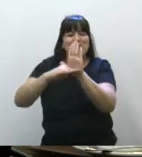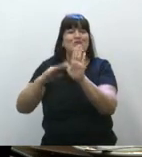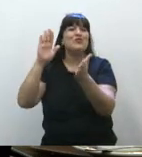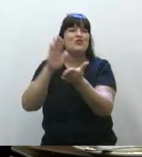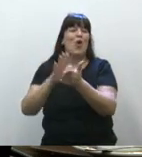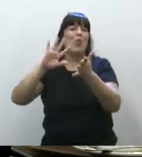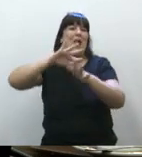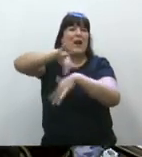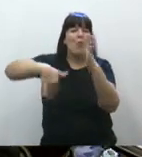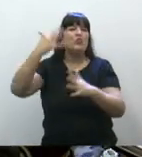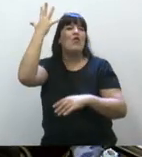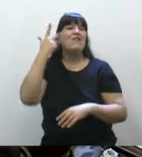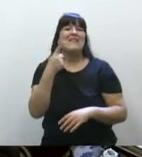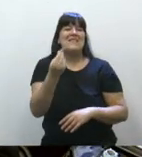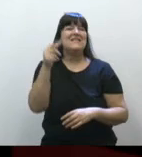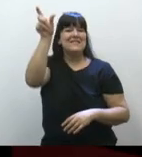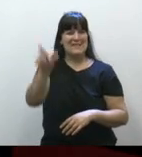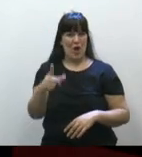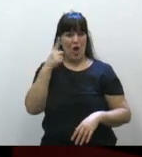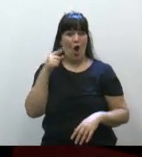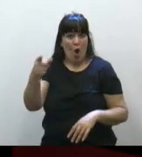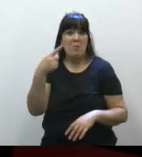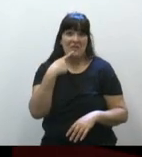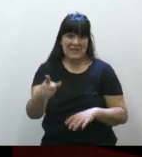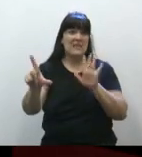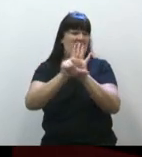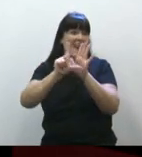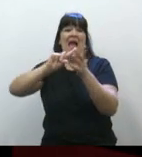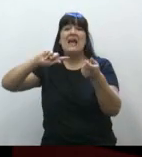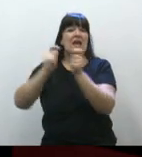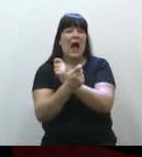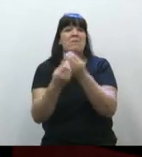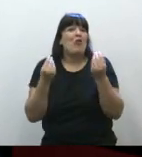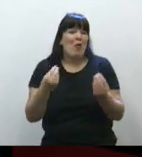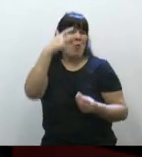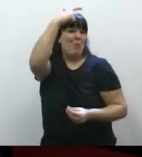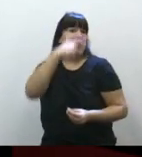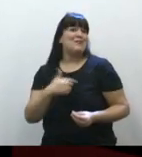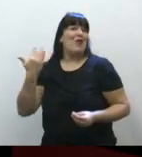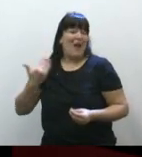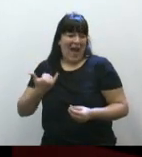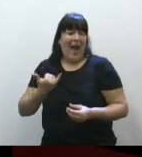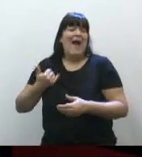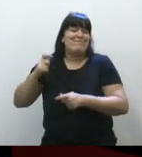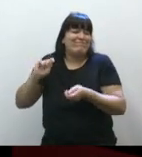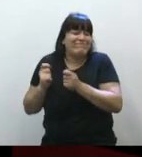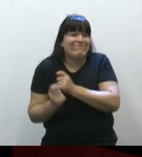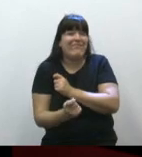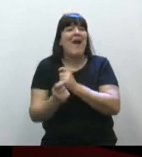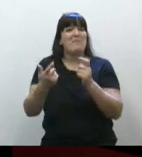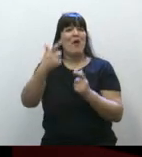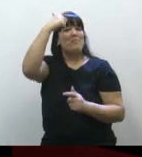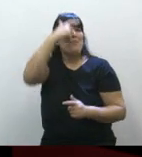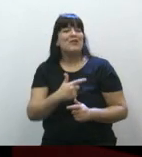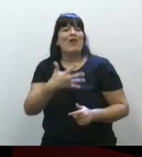que decía que las leyes cambian con la evolución del ser humano con la comprensión de nuevas